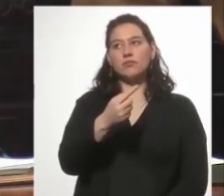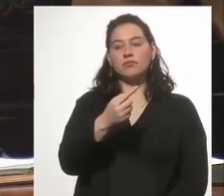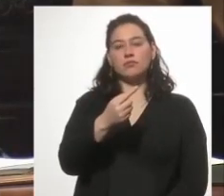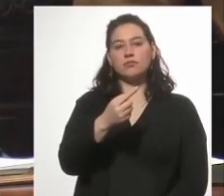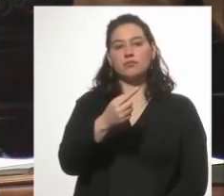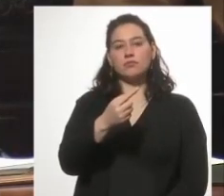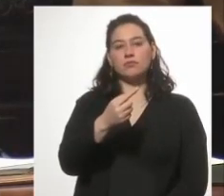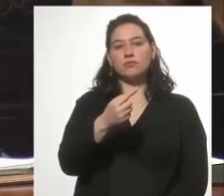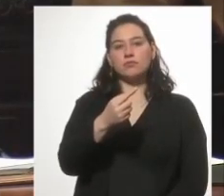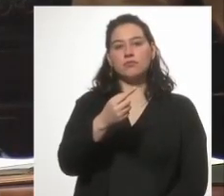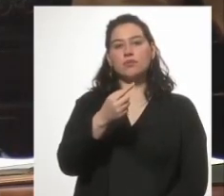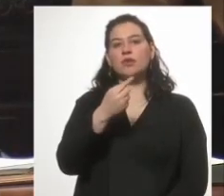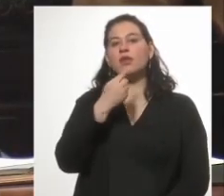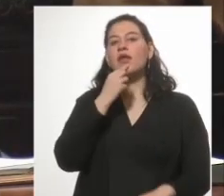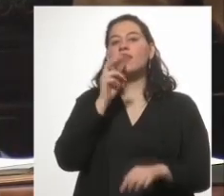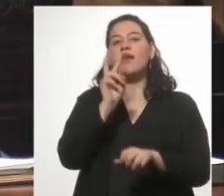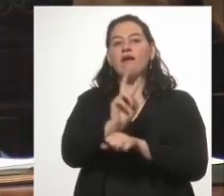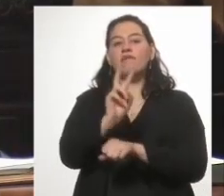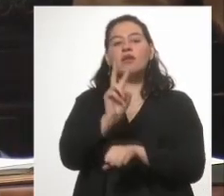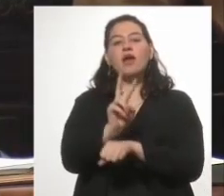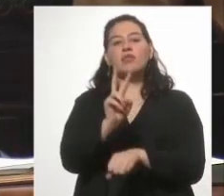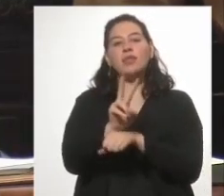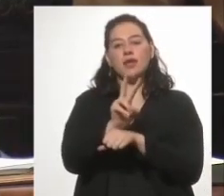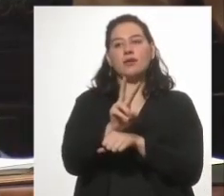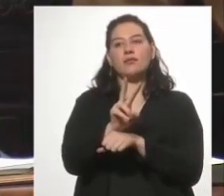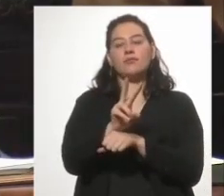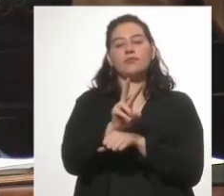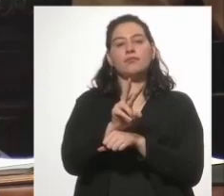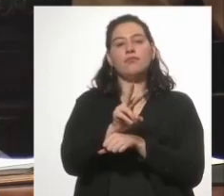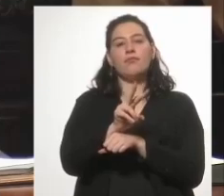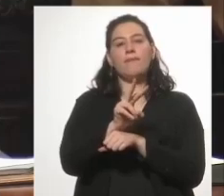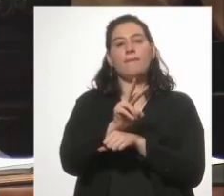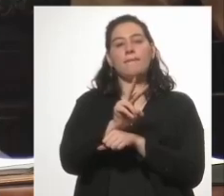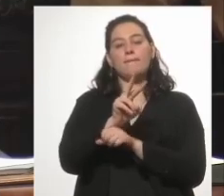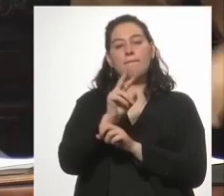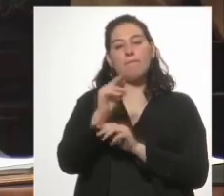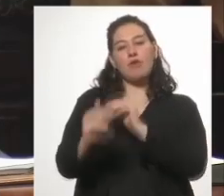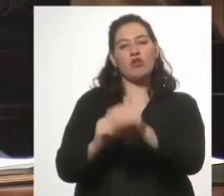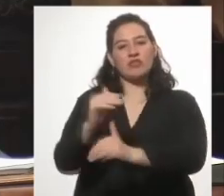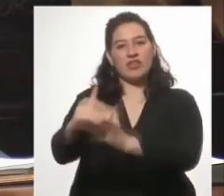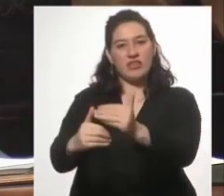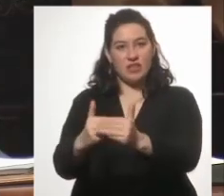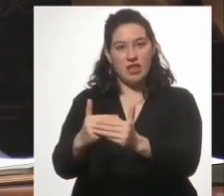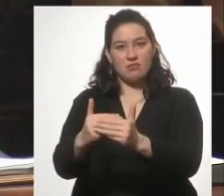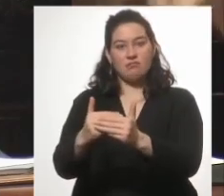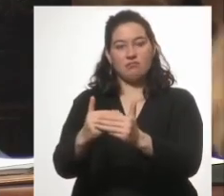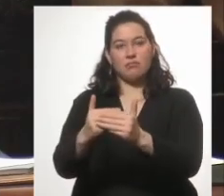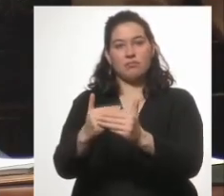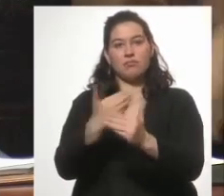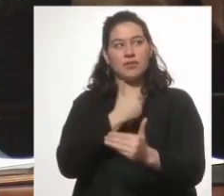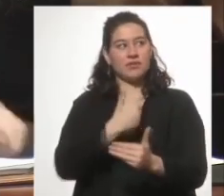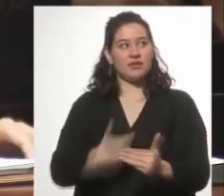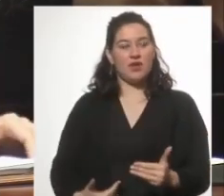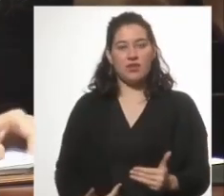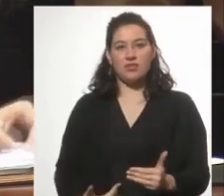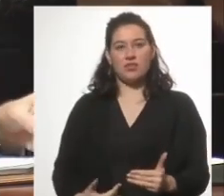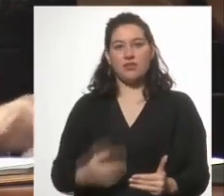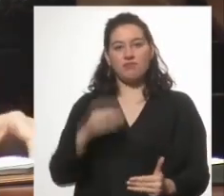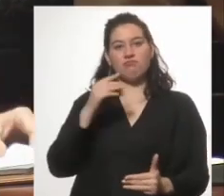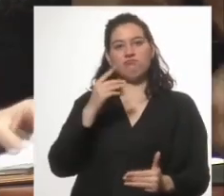o mejor dicho, defiende el proceder de Presidencia de la República, diciendo